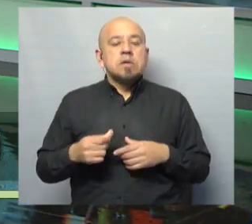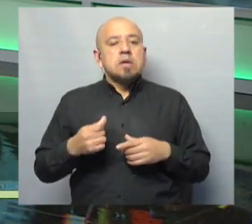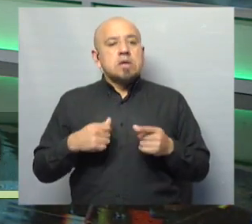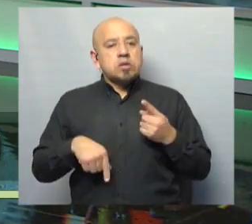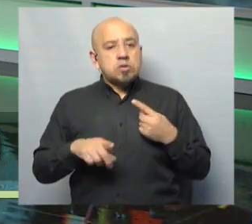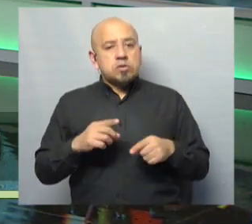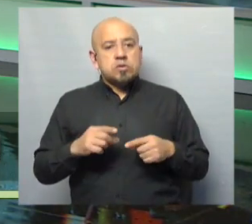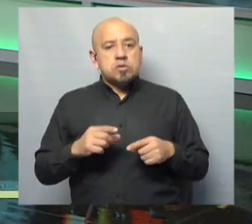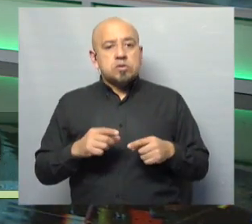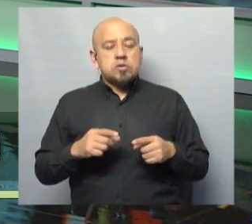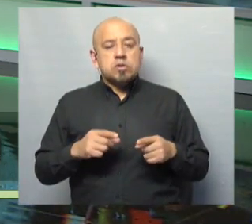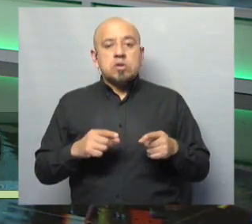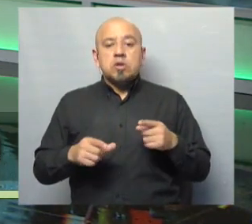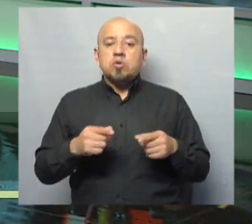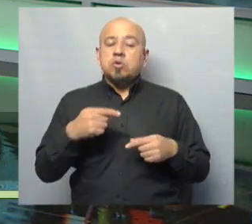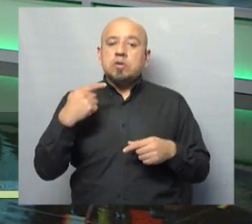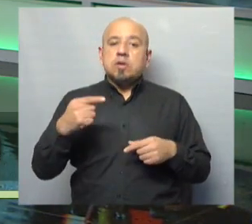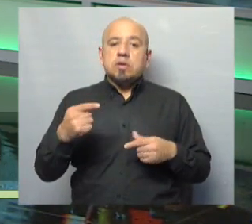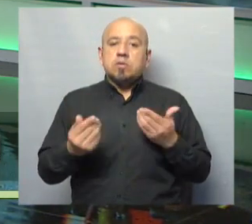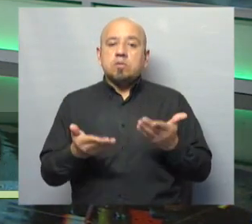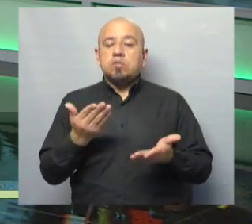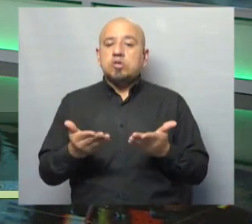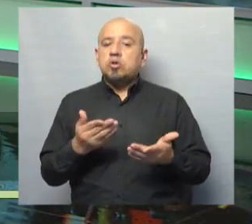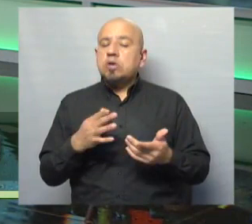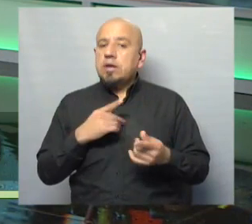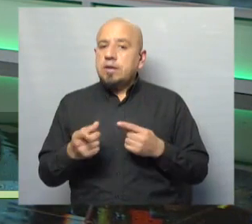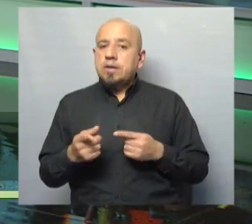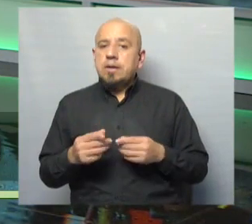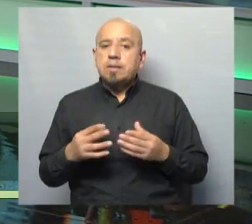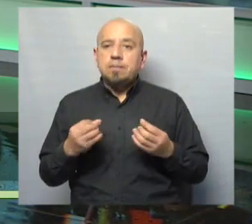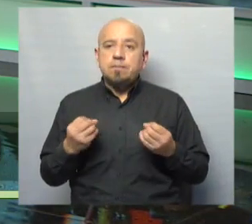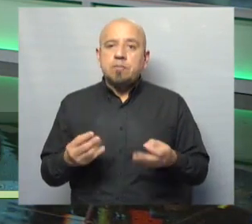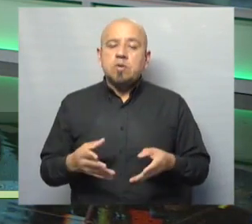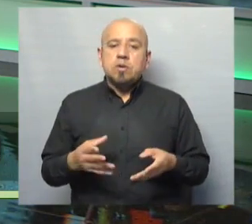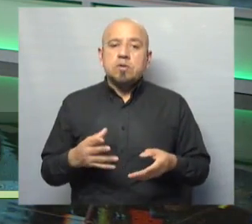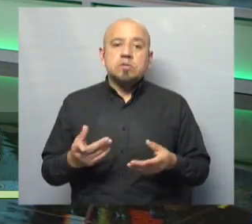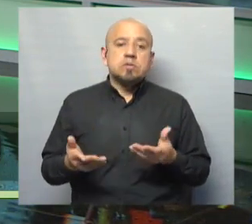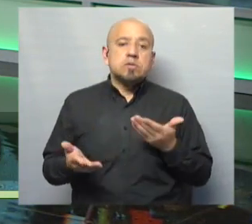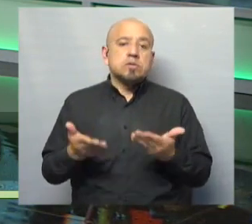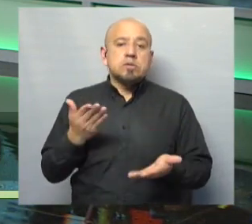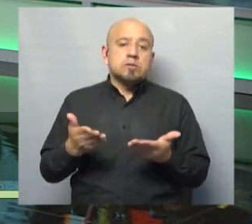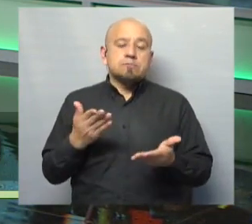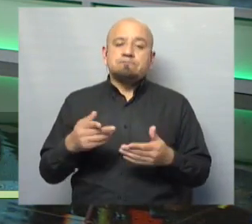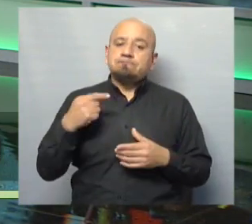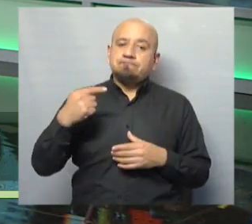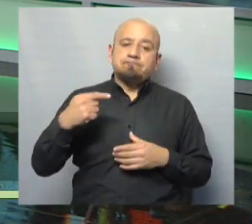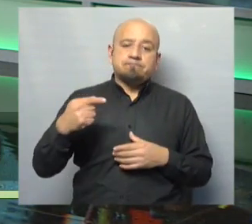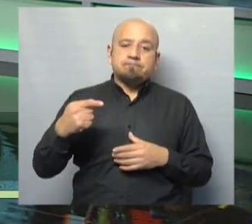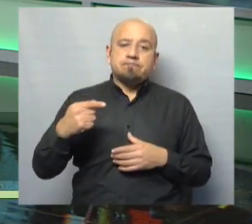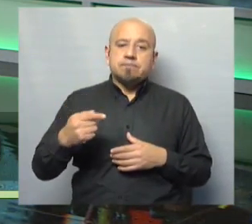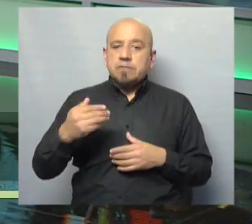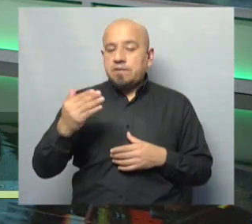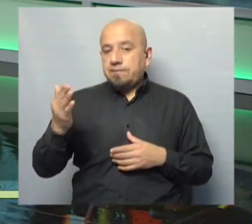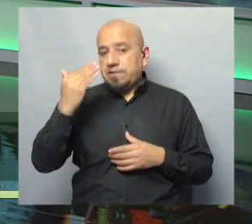este caso de las evaluaciones negativas es que es es producto primero de una evaluación francamente negativa de los votantes del frente